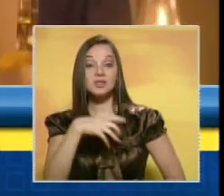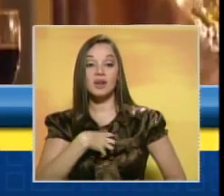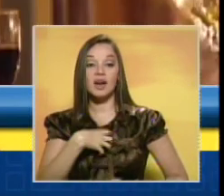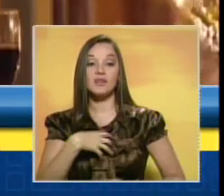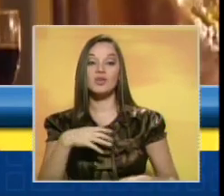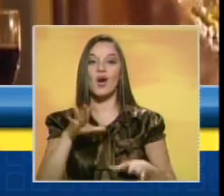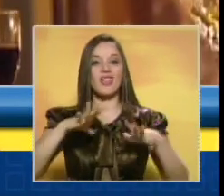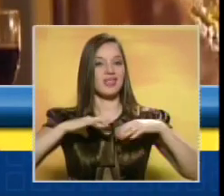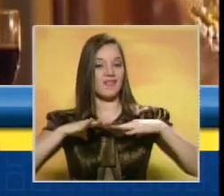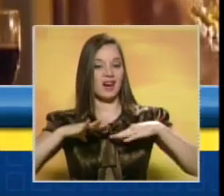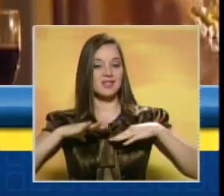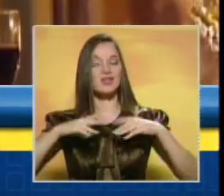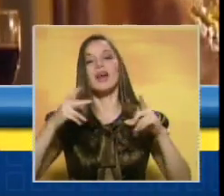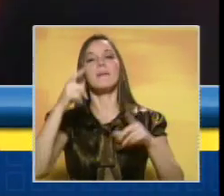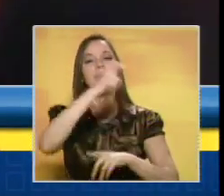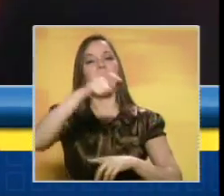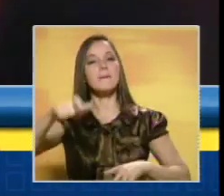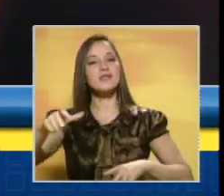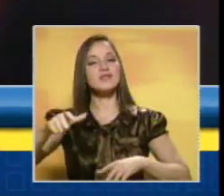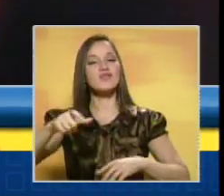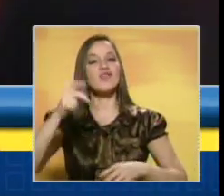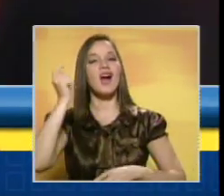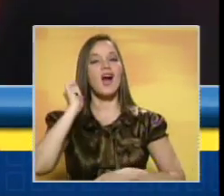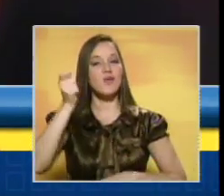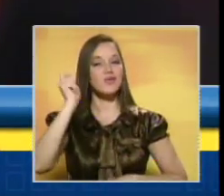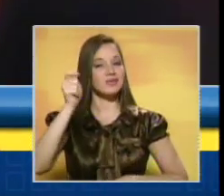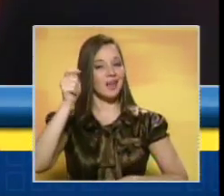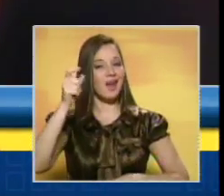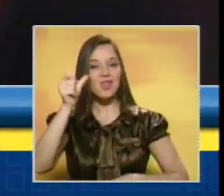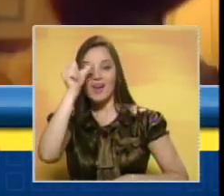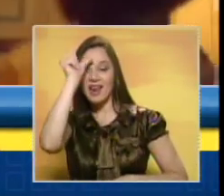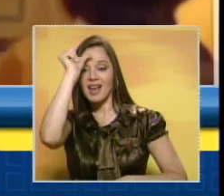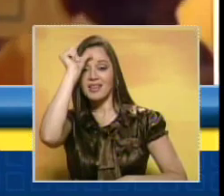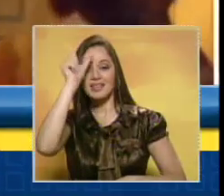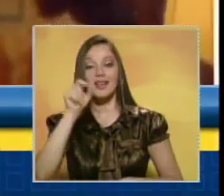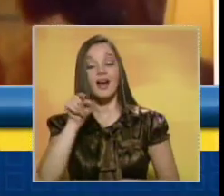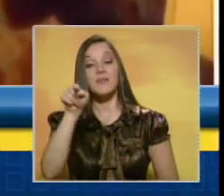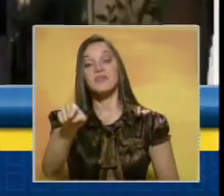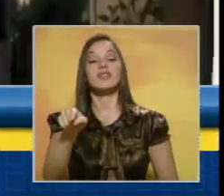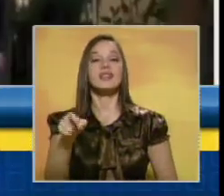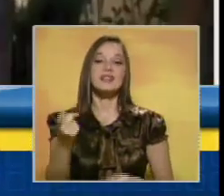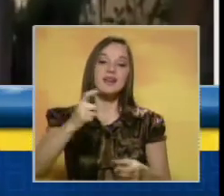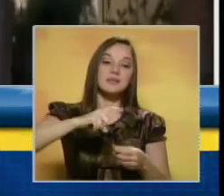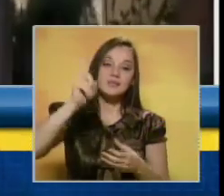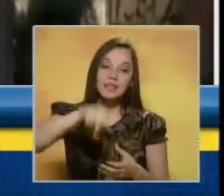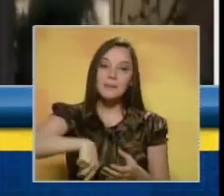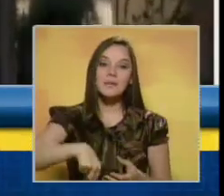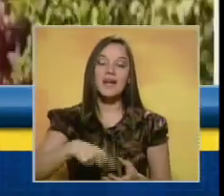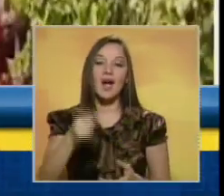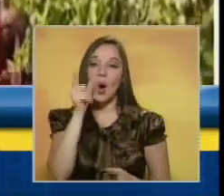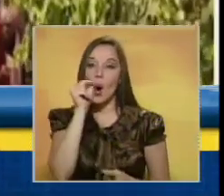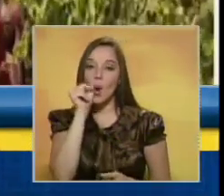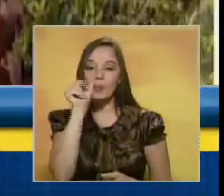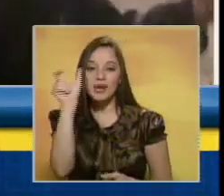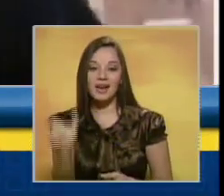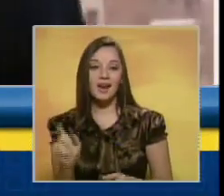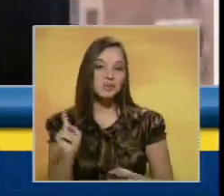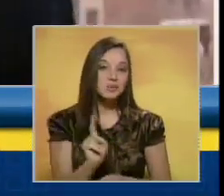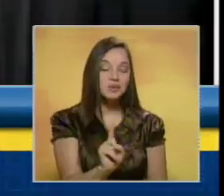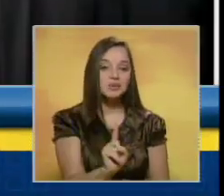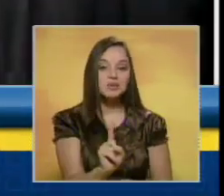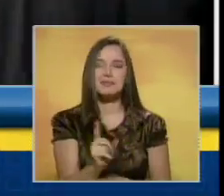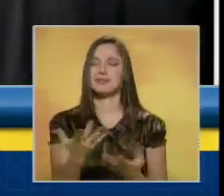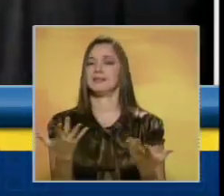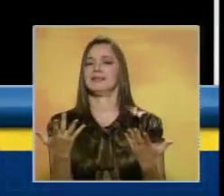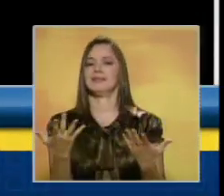de vacaciones para jubilados en la India. Esta segunda parte cuenta con el valor añadido de Gere, cuya aparición perturba